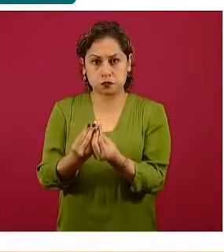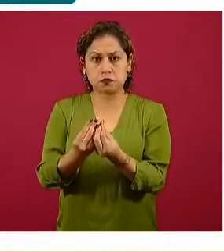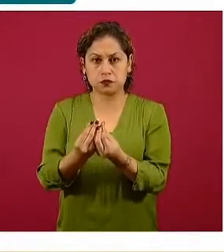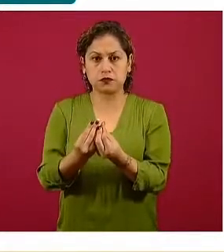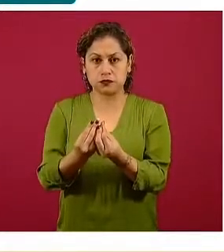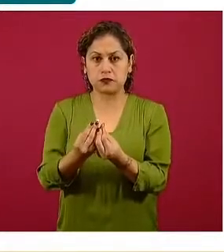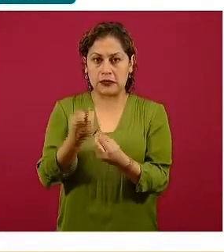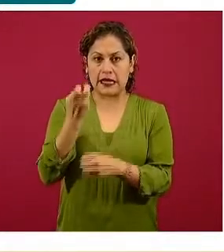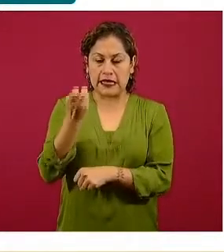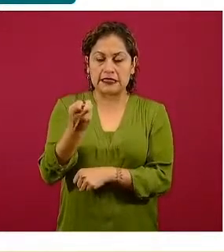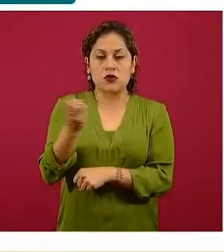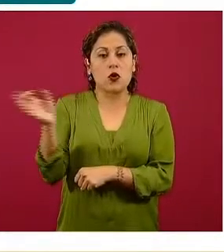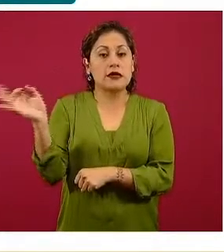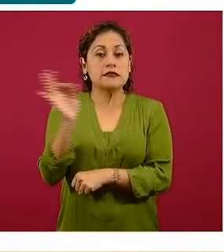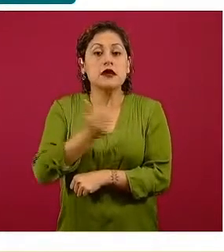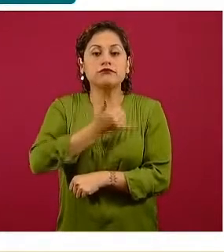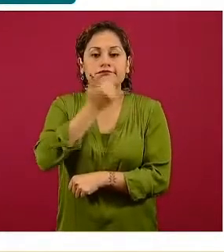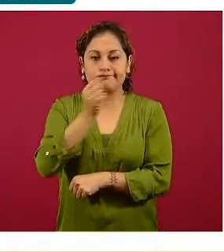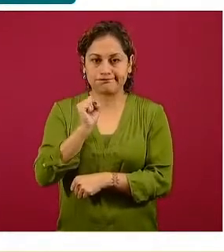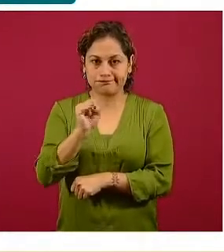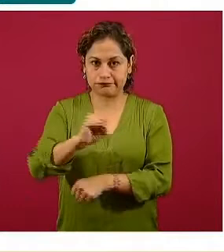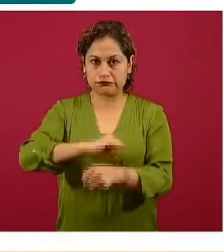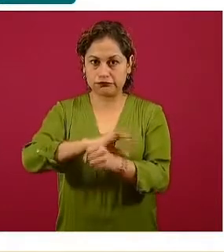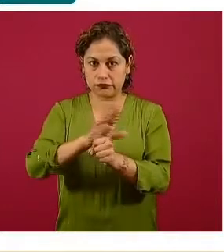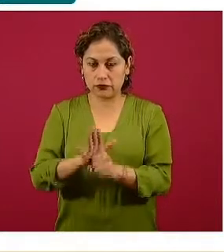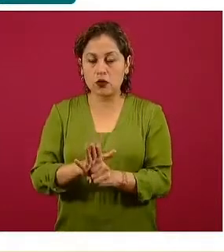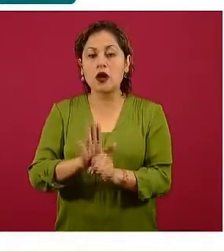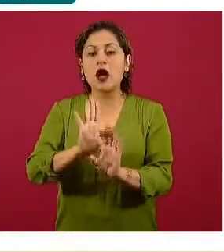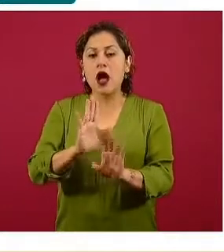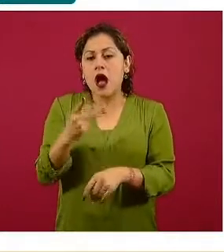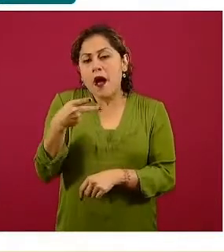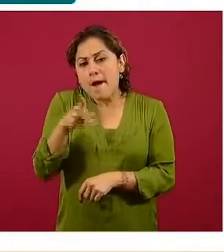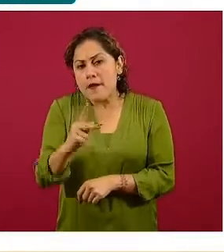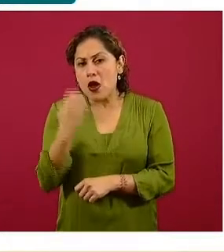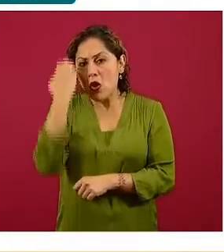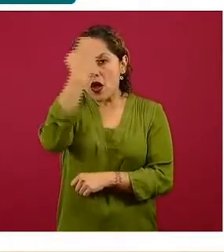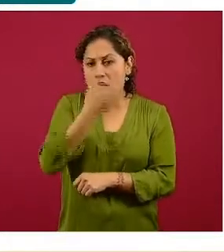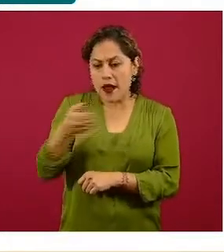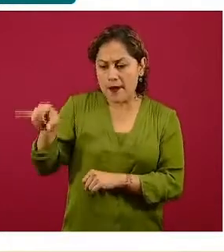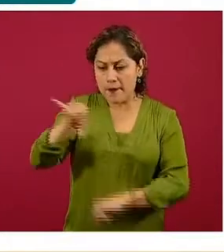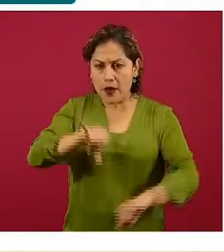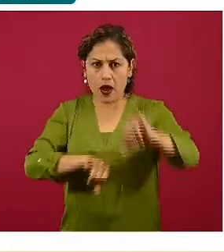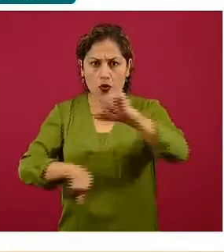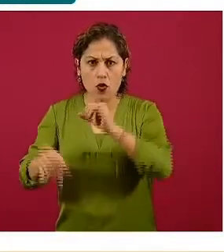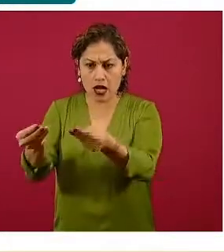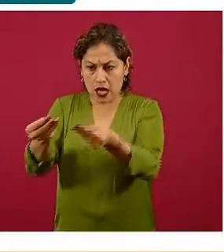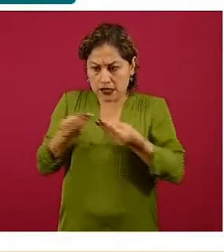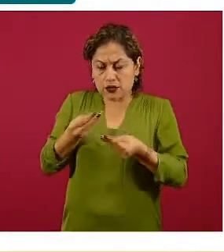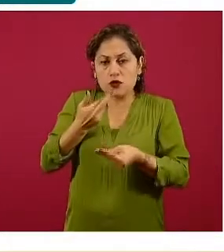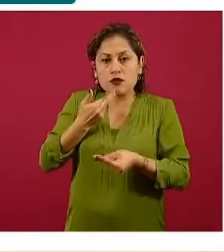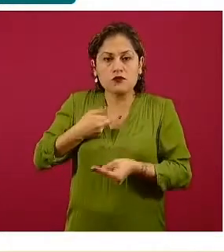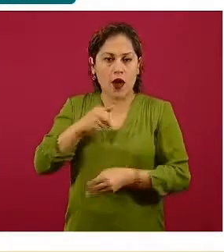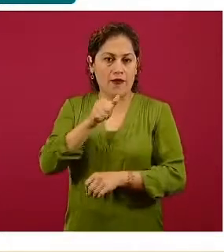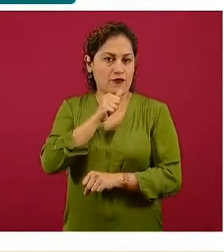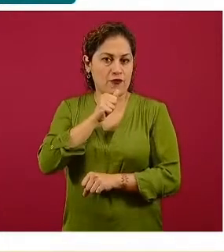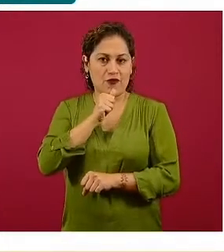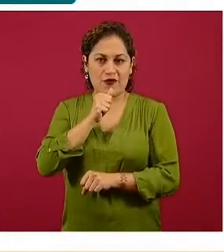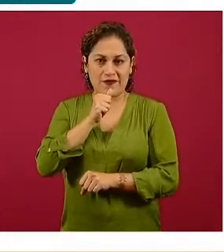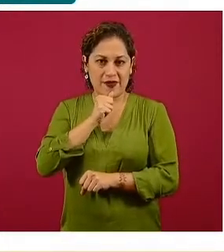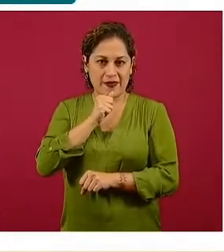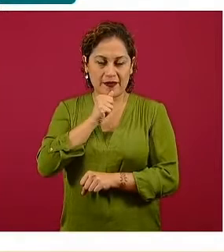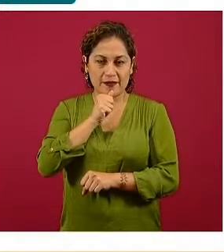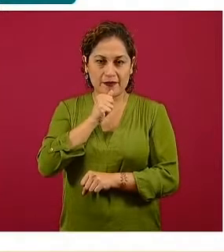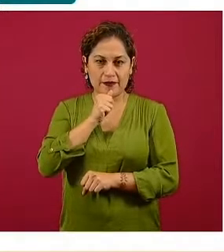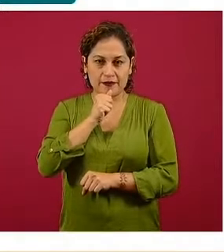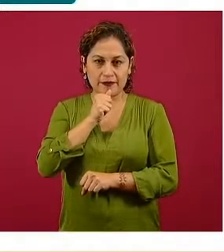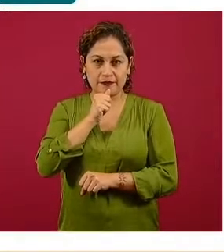de COVID-19, independientemente que su resultado de laboratorio o su clasificación todavía no ha sido registrada